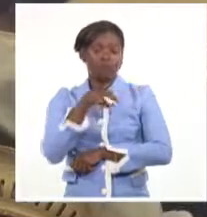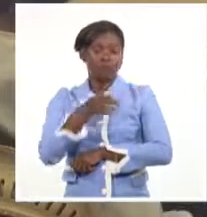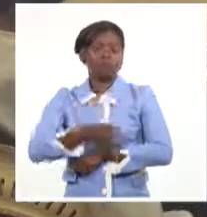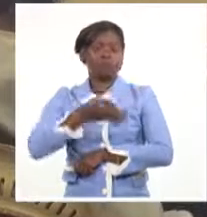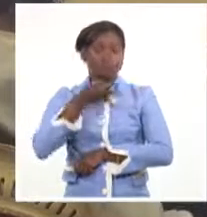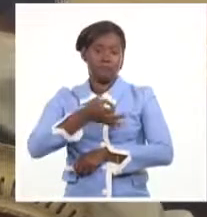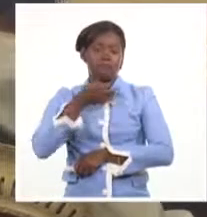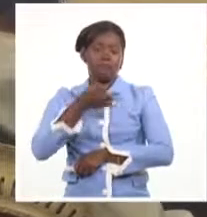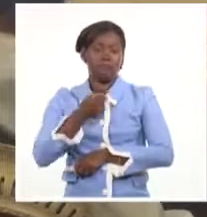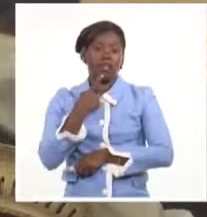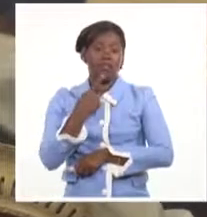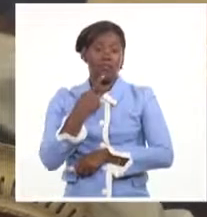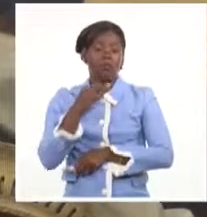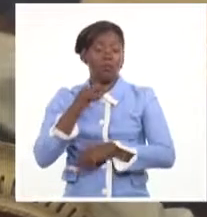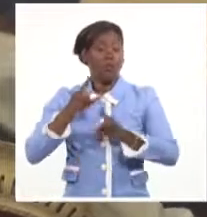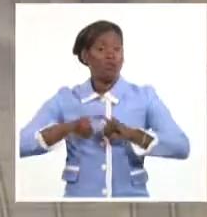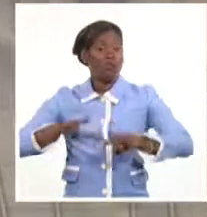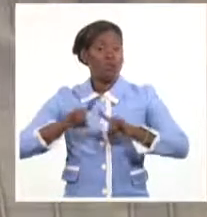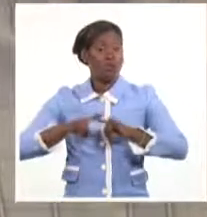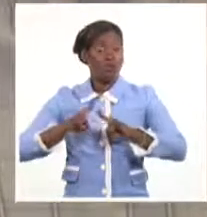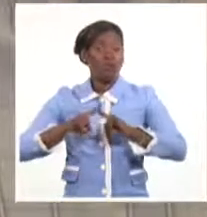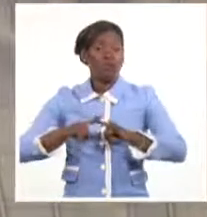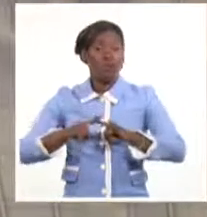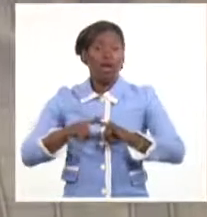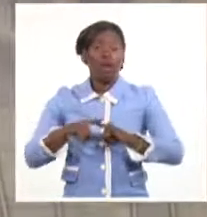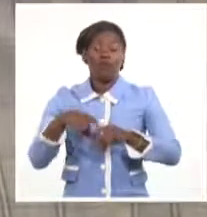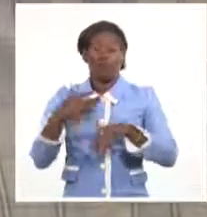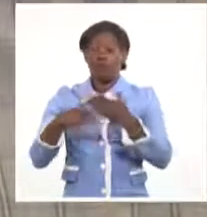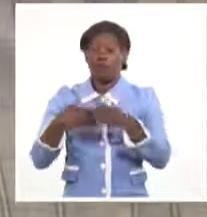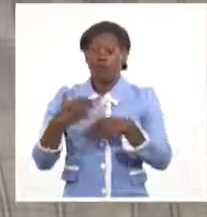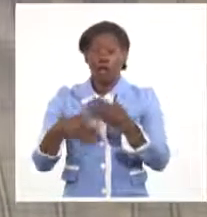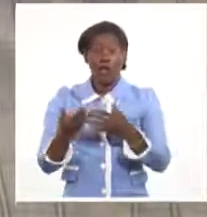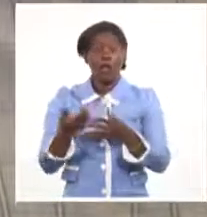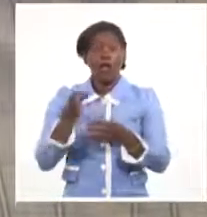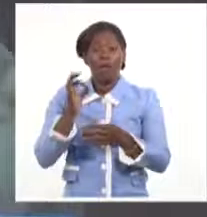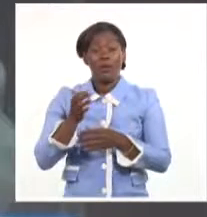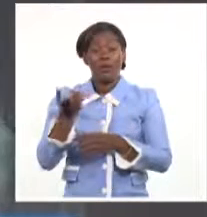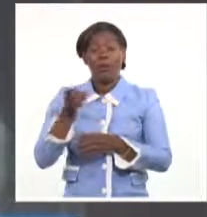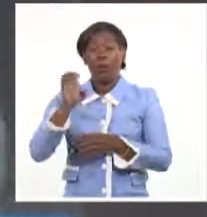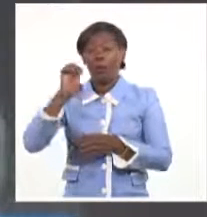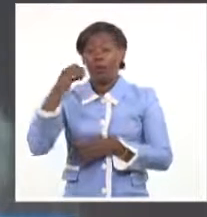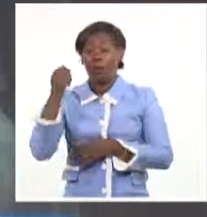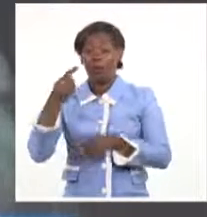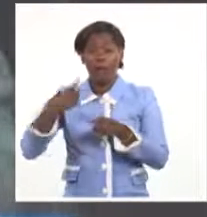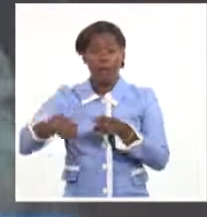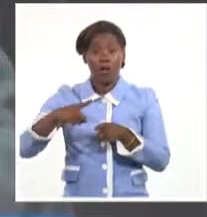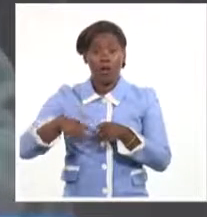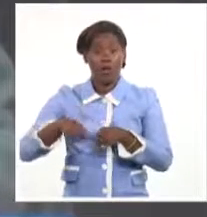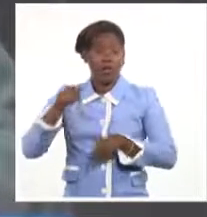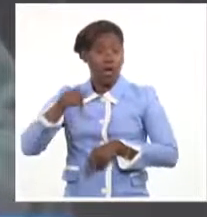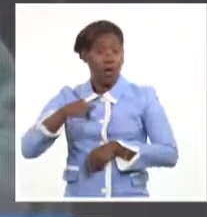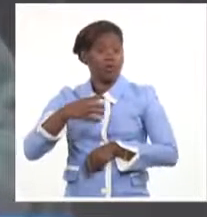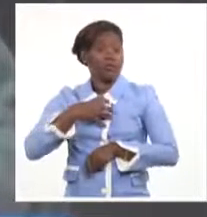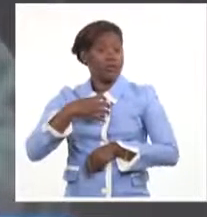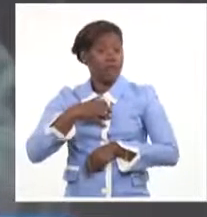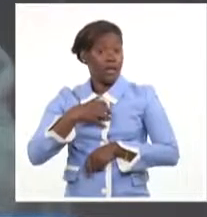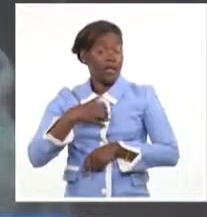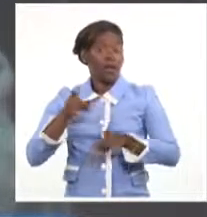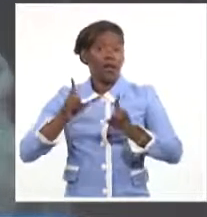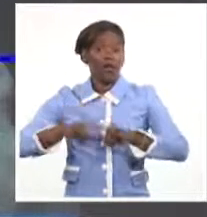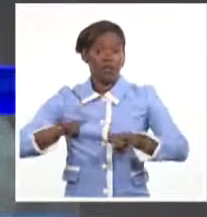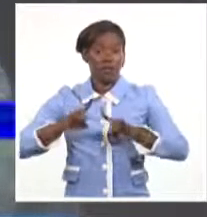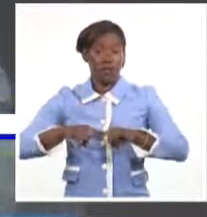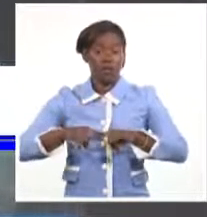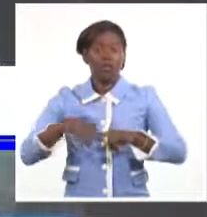rol de la Casa de Altos Estudios en la vida económica y social de Vuelta Abajo y el país. Hoy contamos con una institución vinculada a la solución